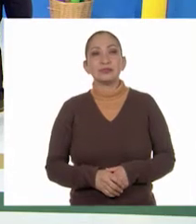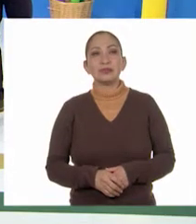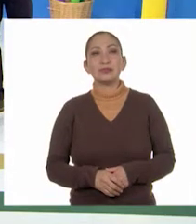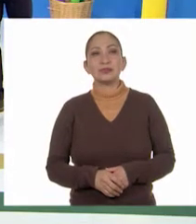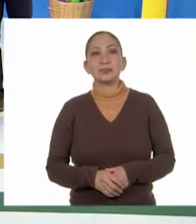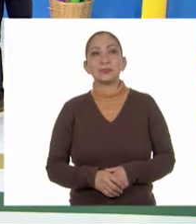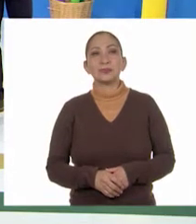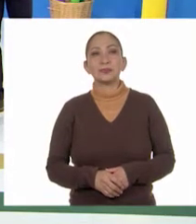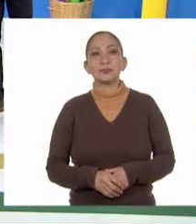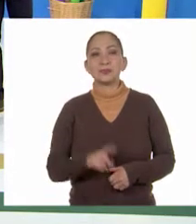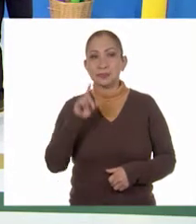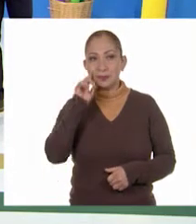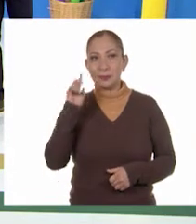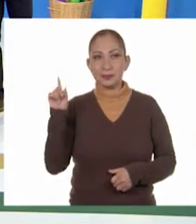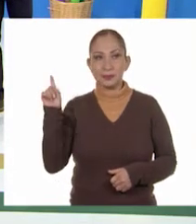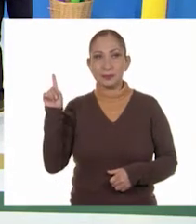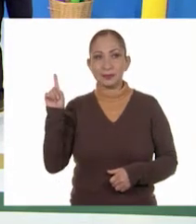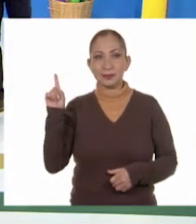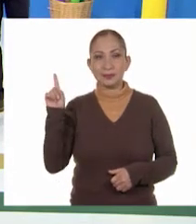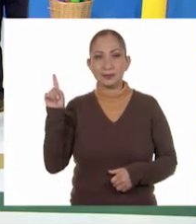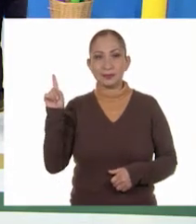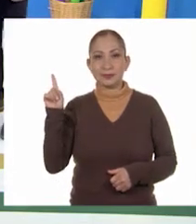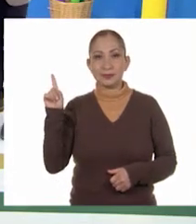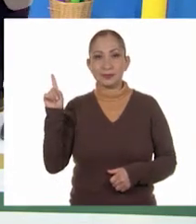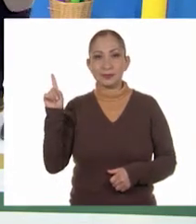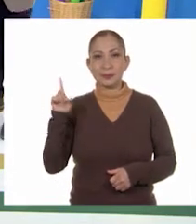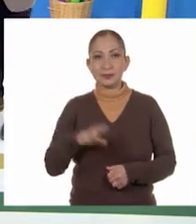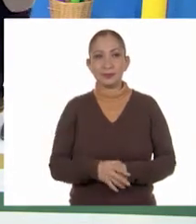y veamos, pues en esta...